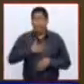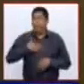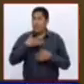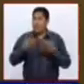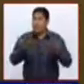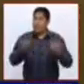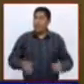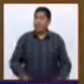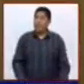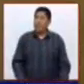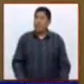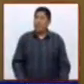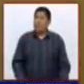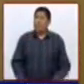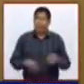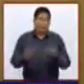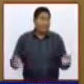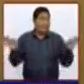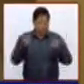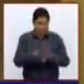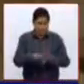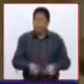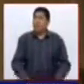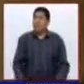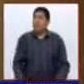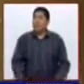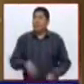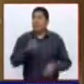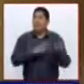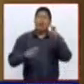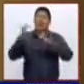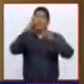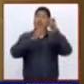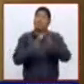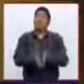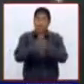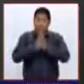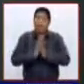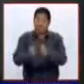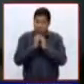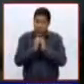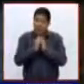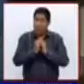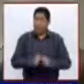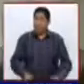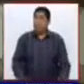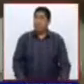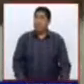favor. Vamos a cerrar la puerta y vamos a subir. Les pido que me acompañen, por favor.